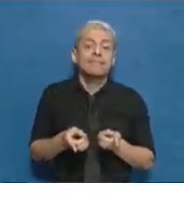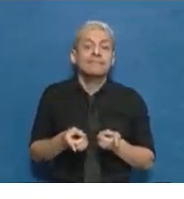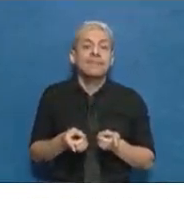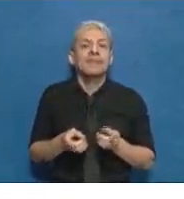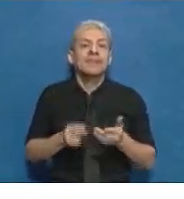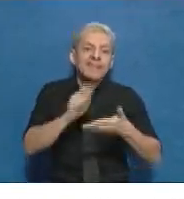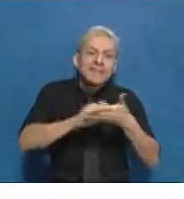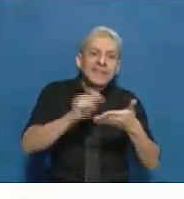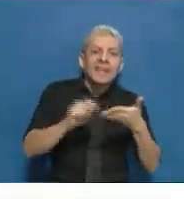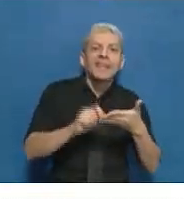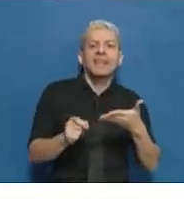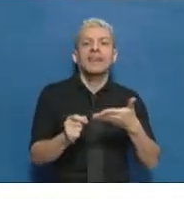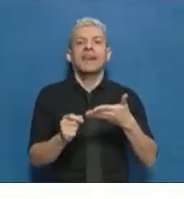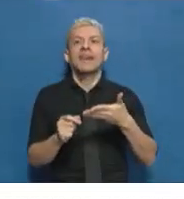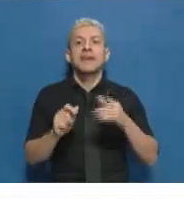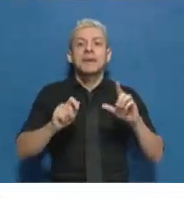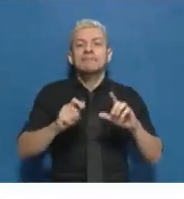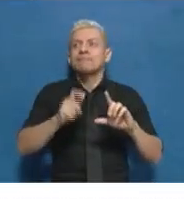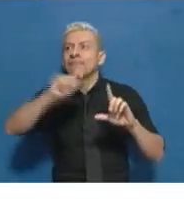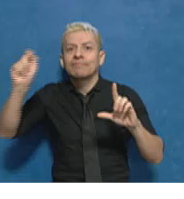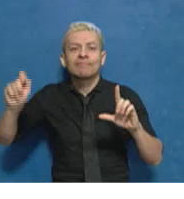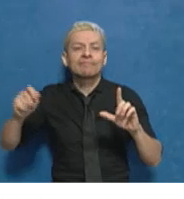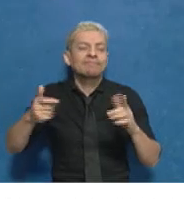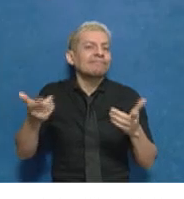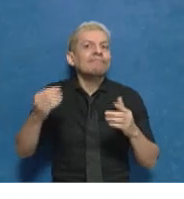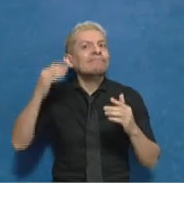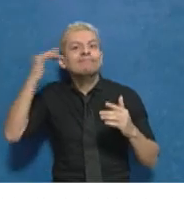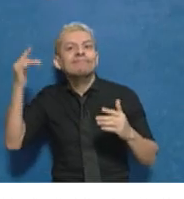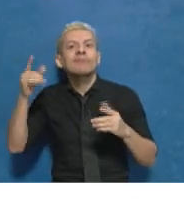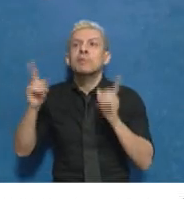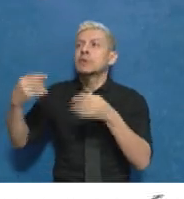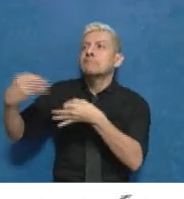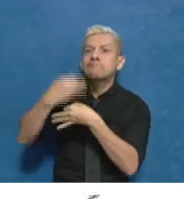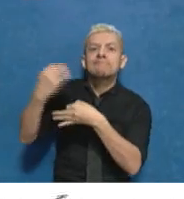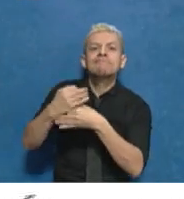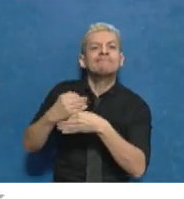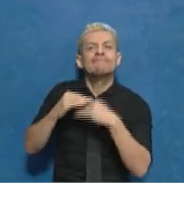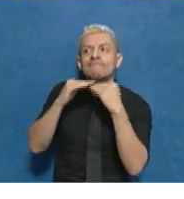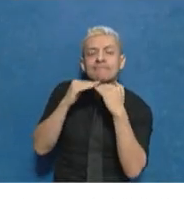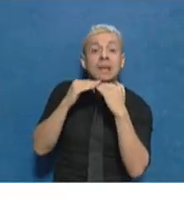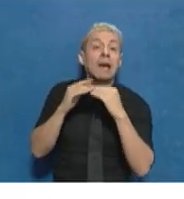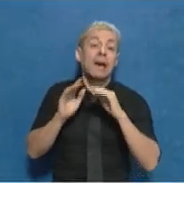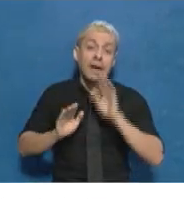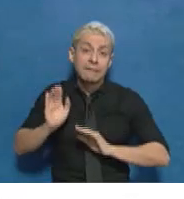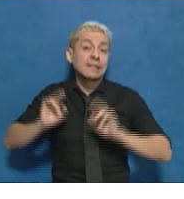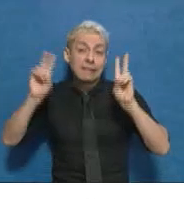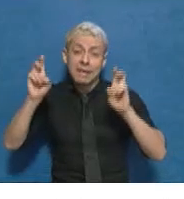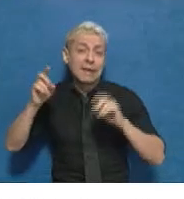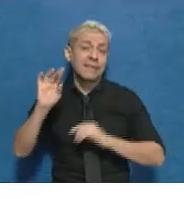las tareas en lo que es el pizarrón o... No sé, que el profesor lo explicara, cosas así, porque habían temas que me costaban un poco más.